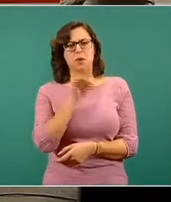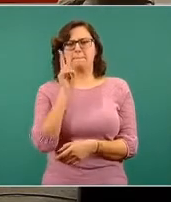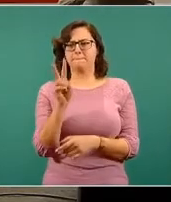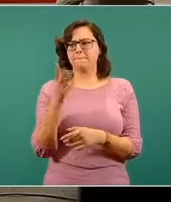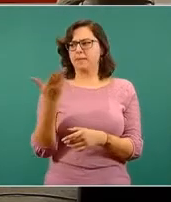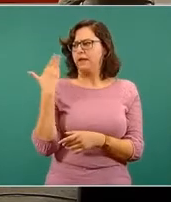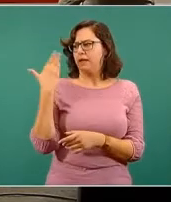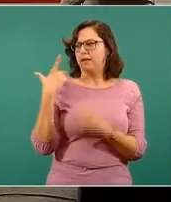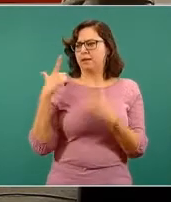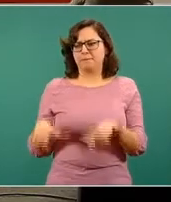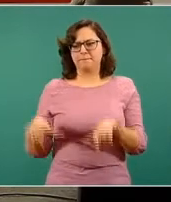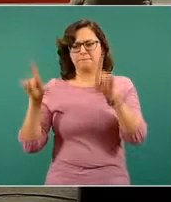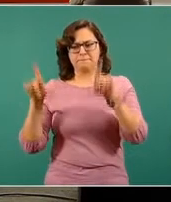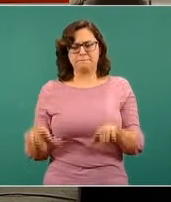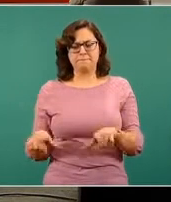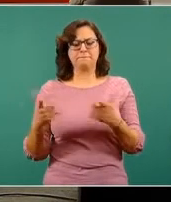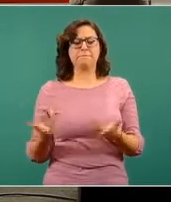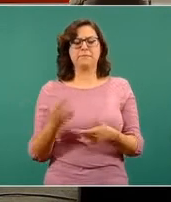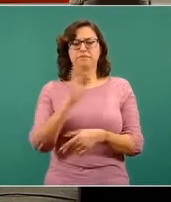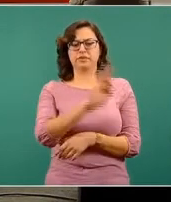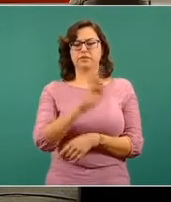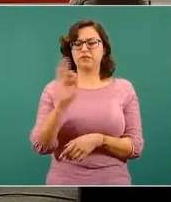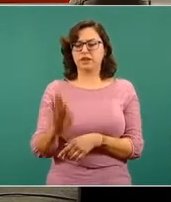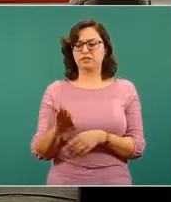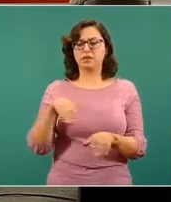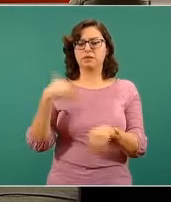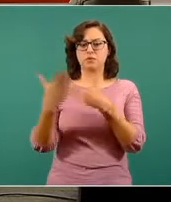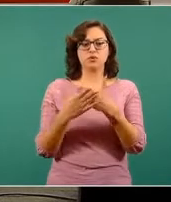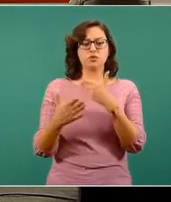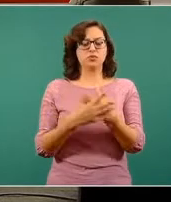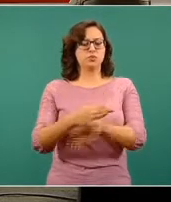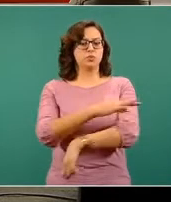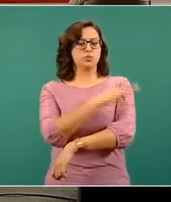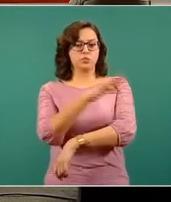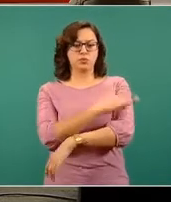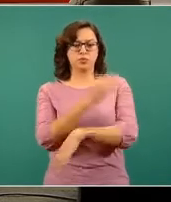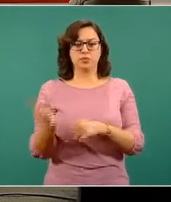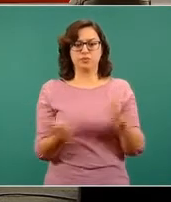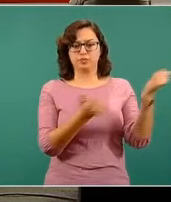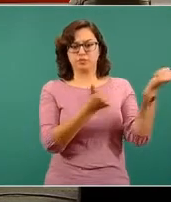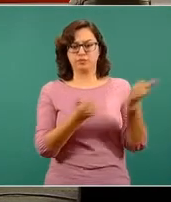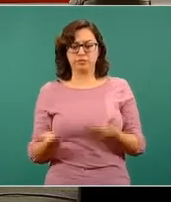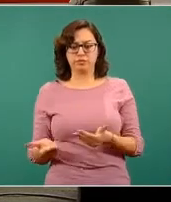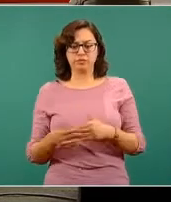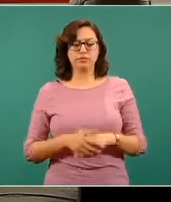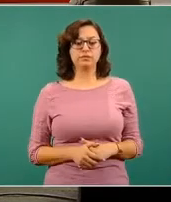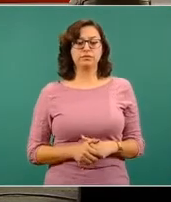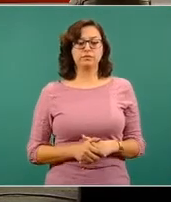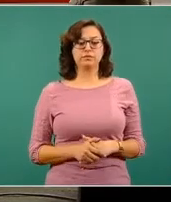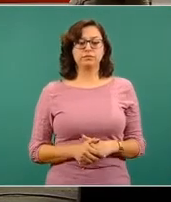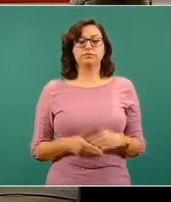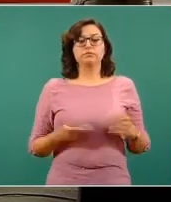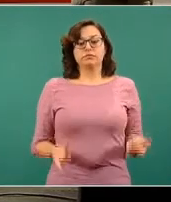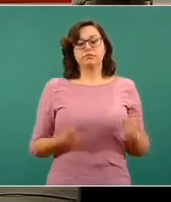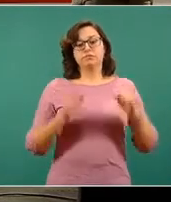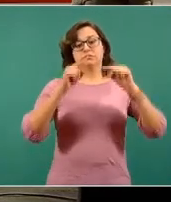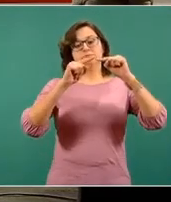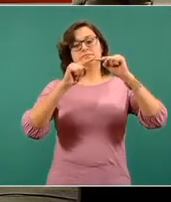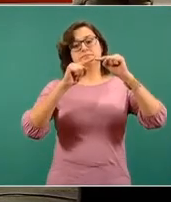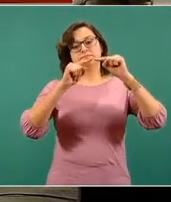presentación donde viene el calendario de entregas. Ha ido reduciéndose y tenemos nuevo abastecimiento